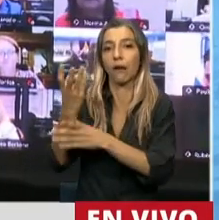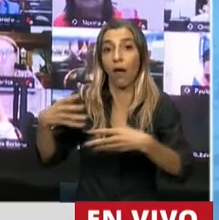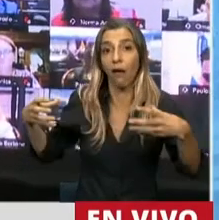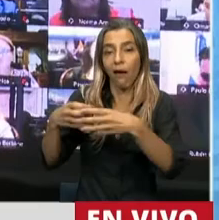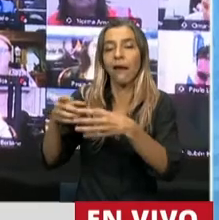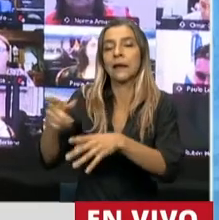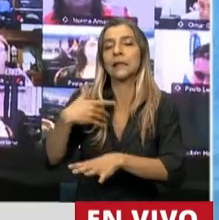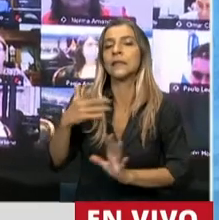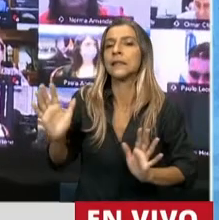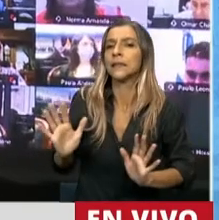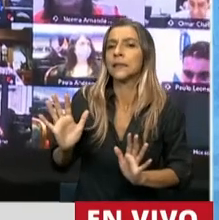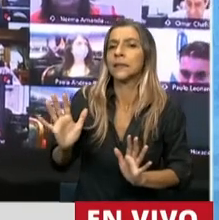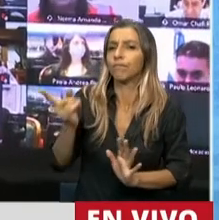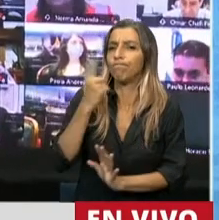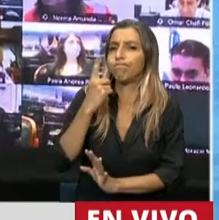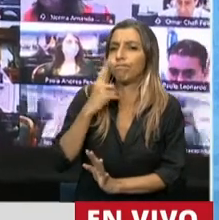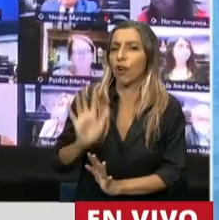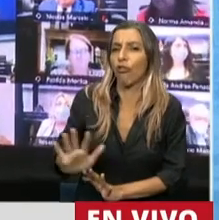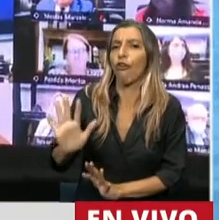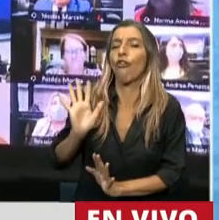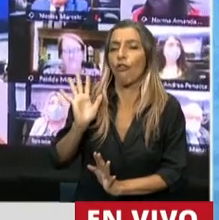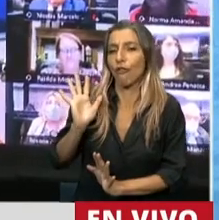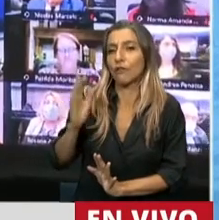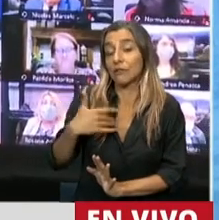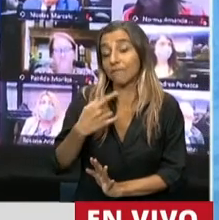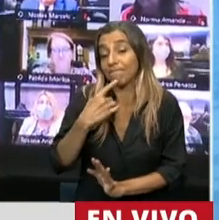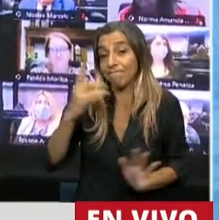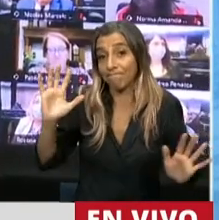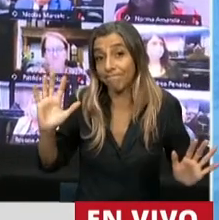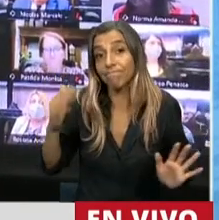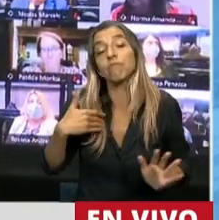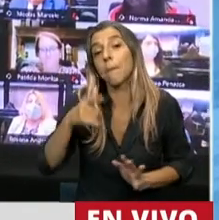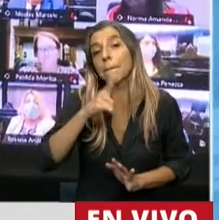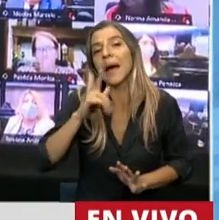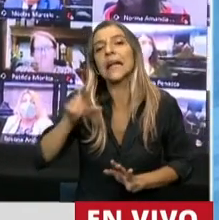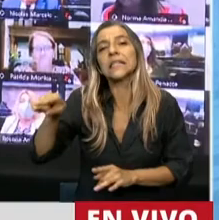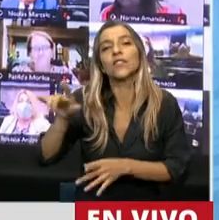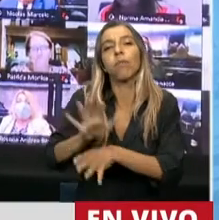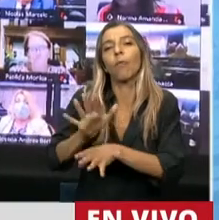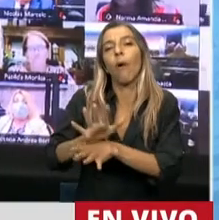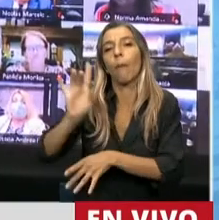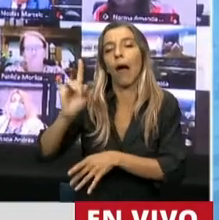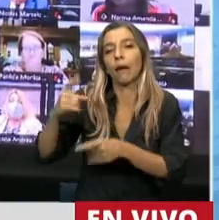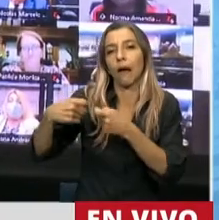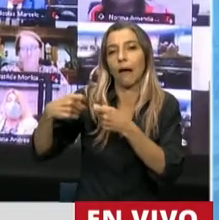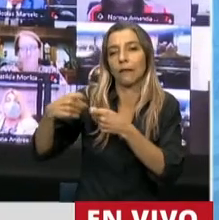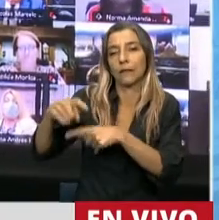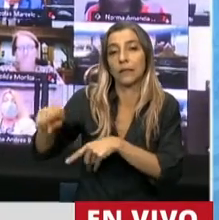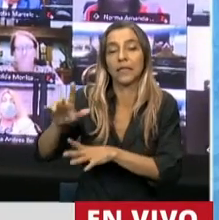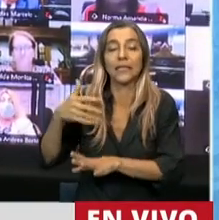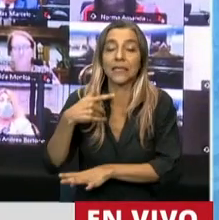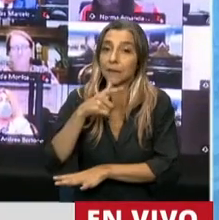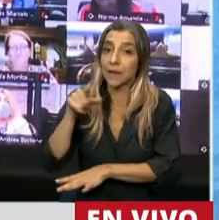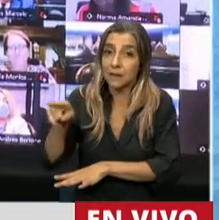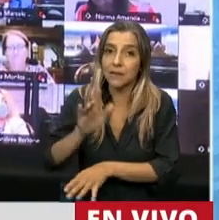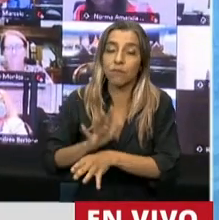empieza y comienza con un tono y un contenido fuertemente conspirativo, cosas que no le hacen nada bien a nuestra